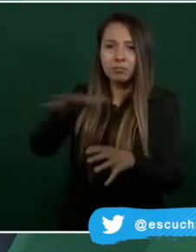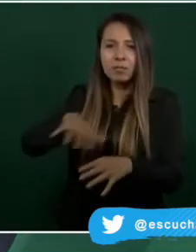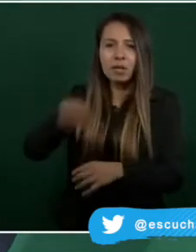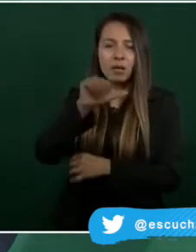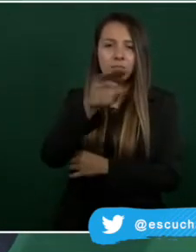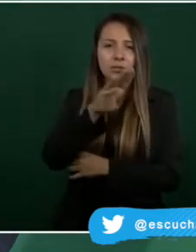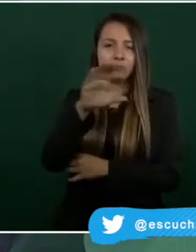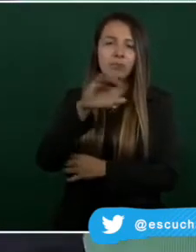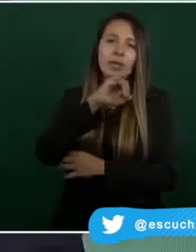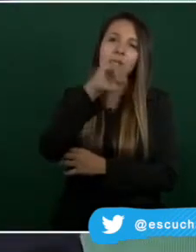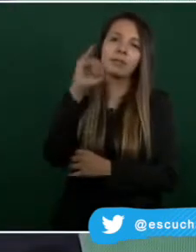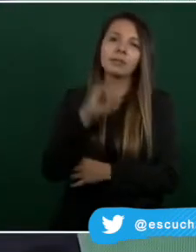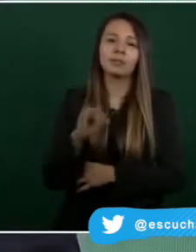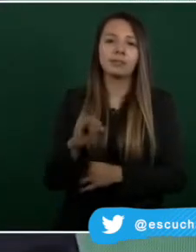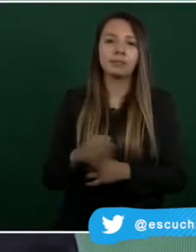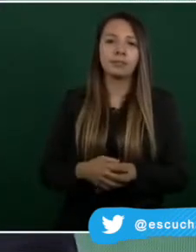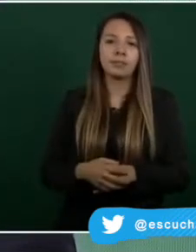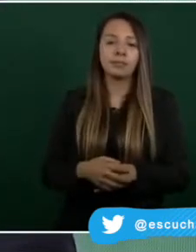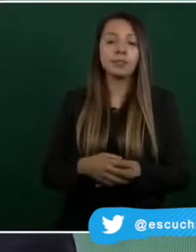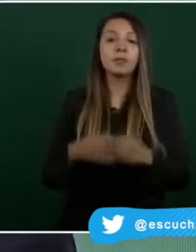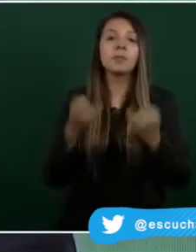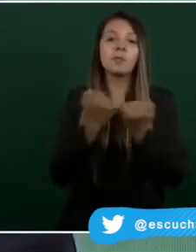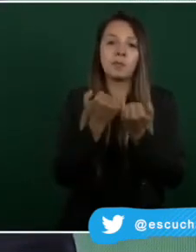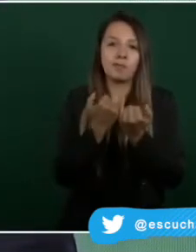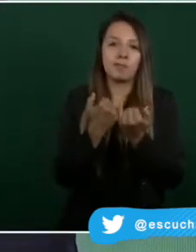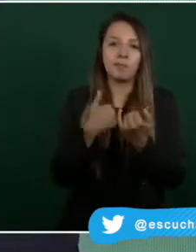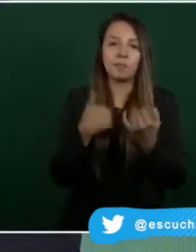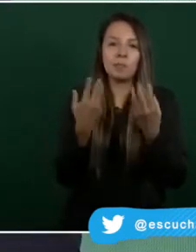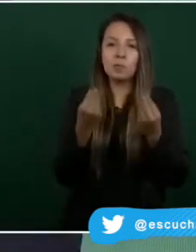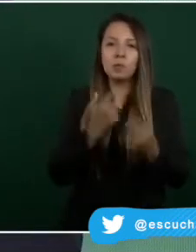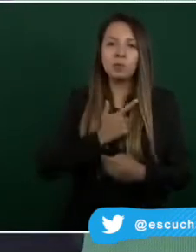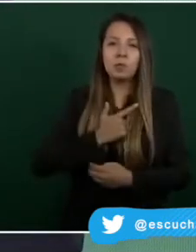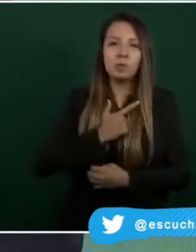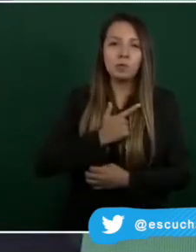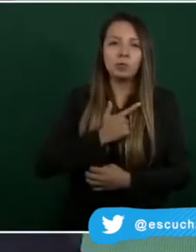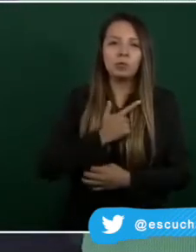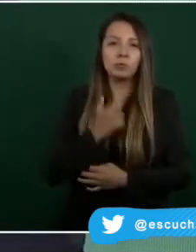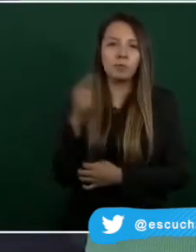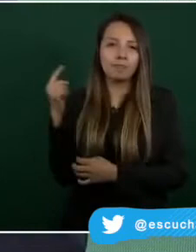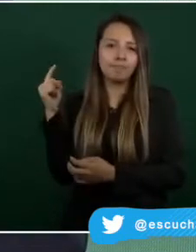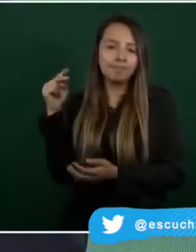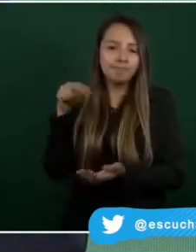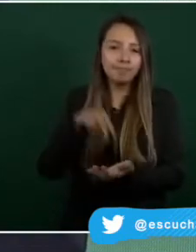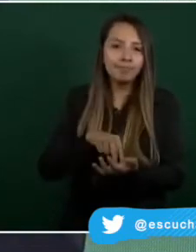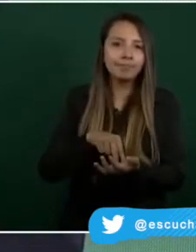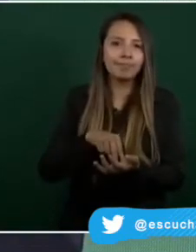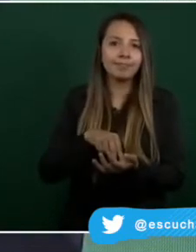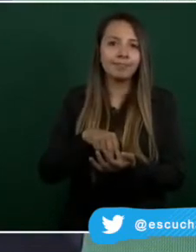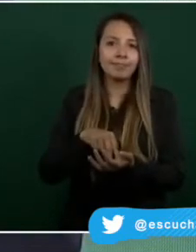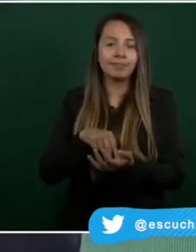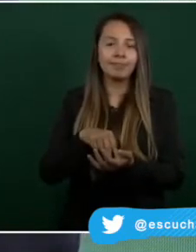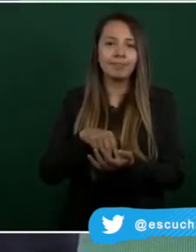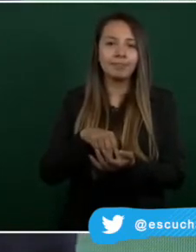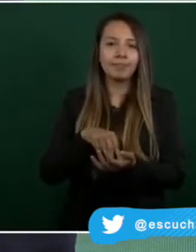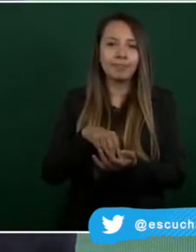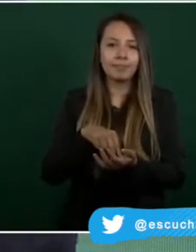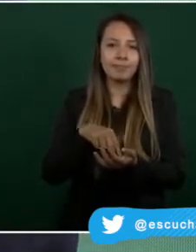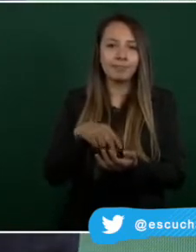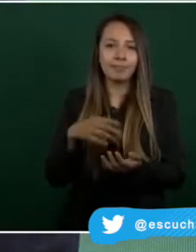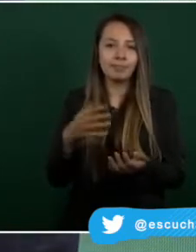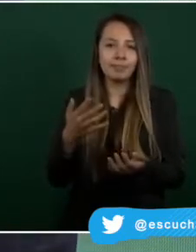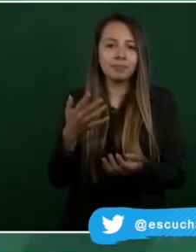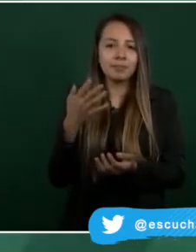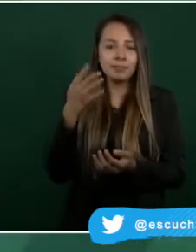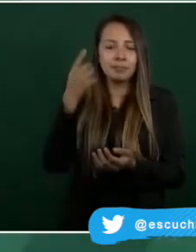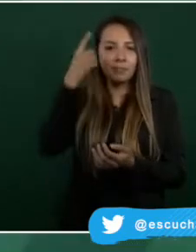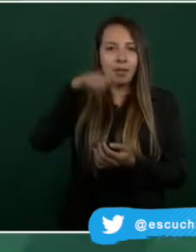Finalmente, el presidente confirmó que el caso Ayotzinapa no está cerrado. El informe presentado de la Comisión para la Verdad y Acceso a la